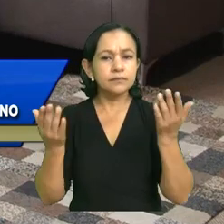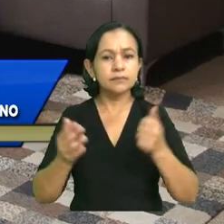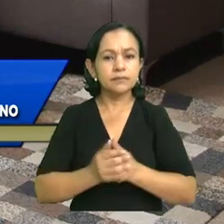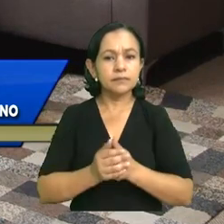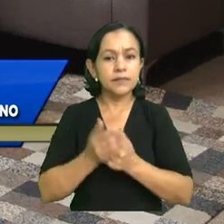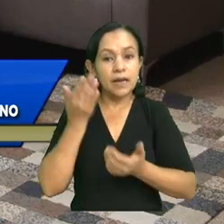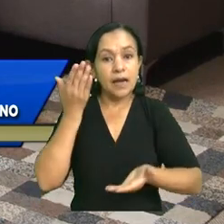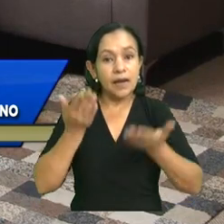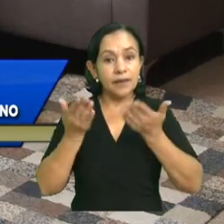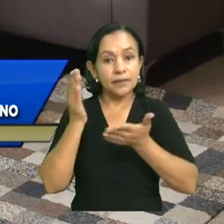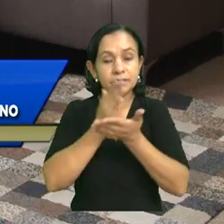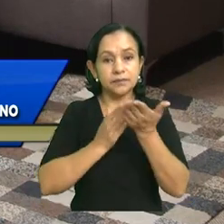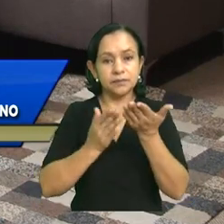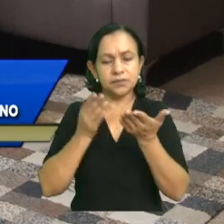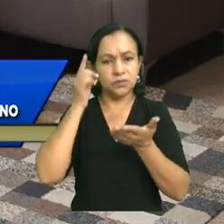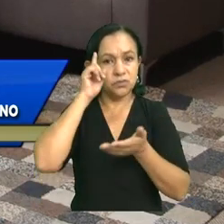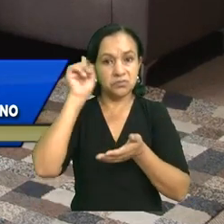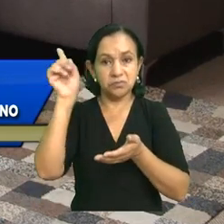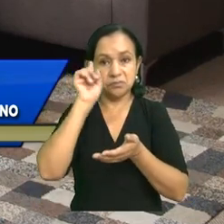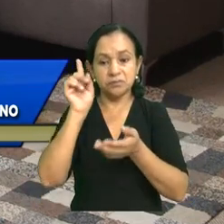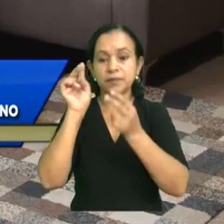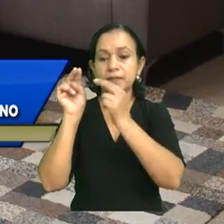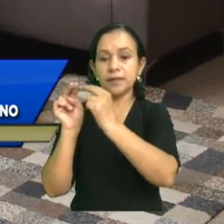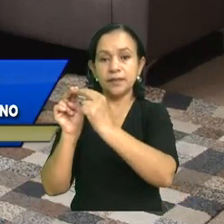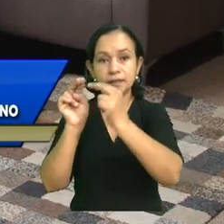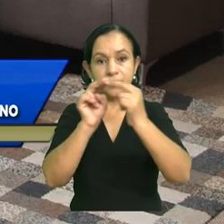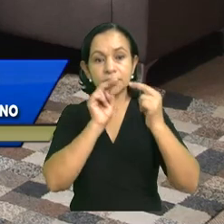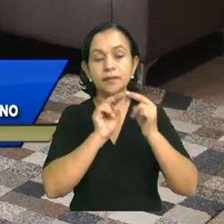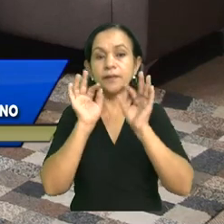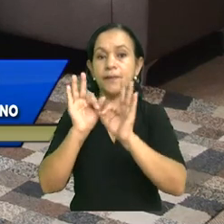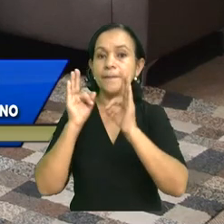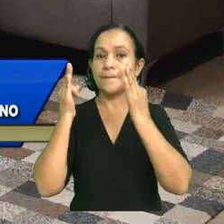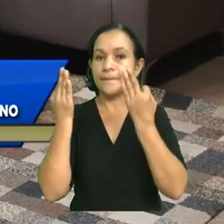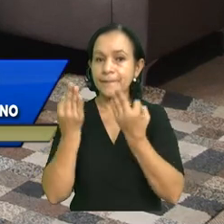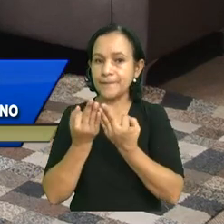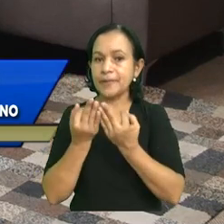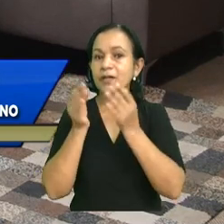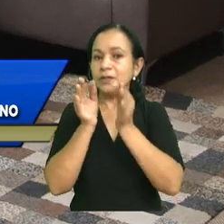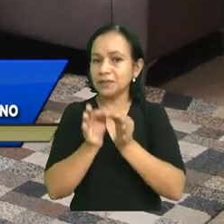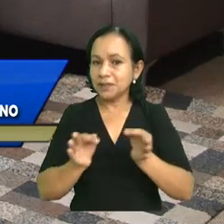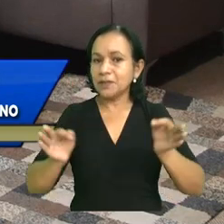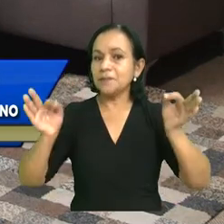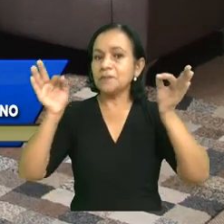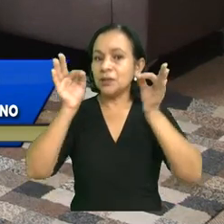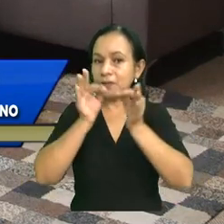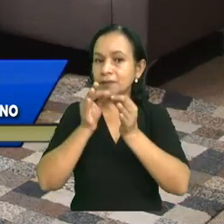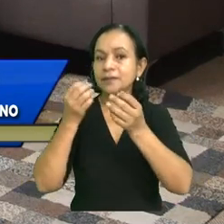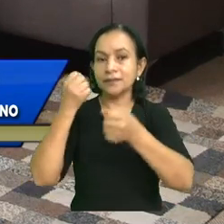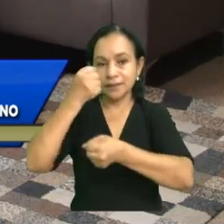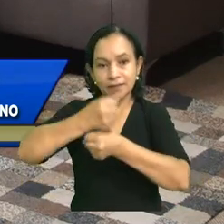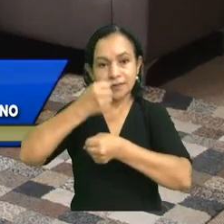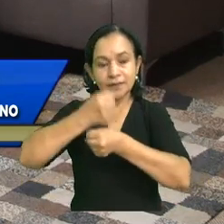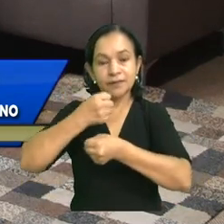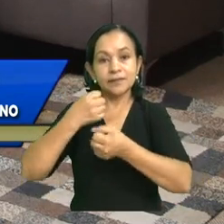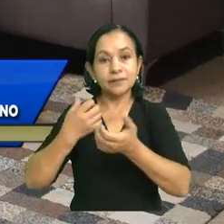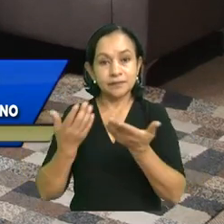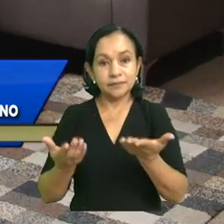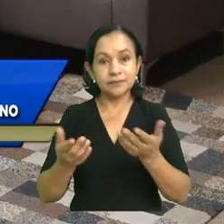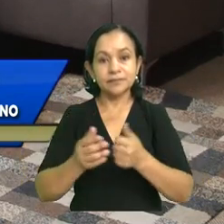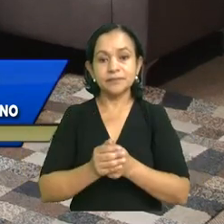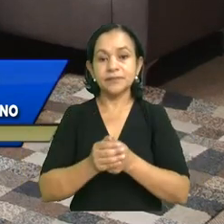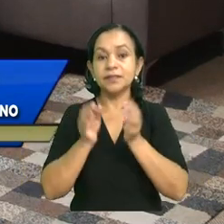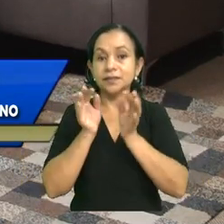como desapercibido la vinculación con la familia, pero es el secreto, ¿no? El éxito en todas las líneas de trabajo. En realidad ese